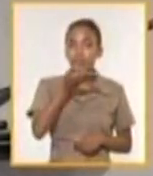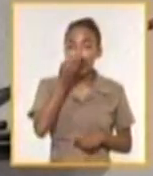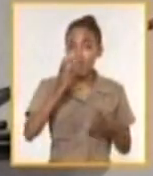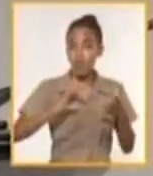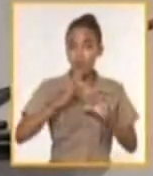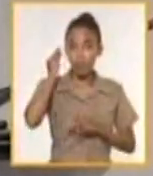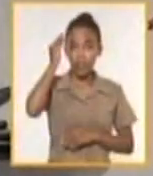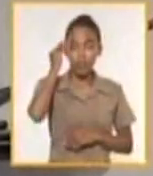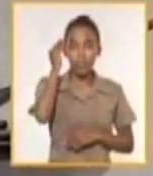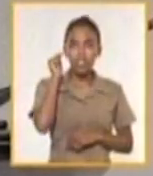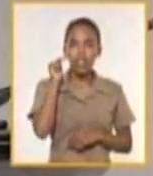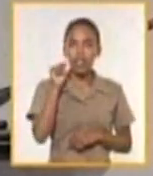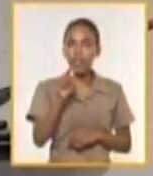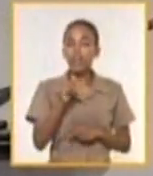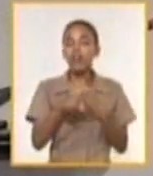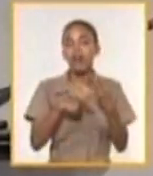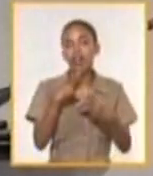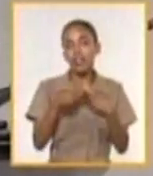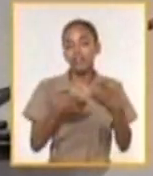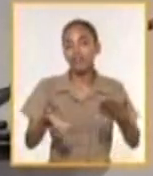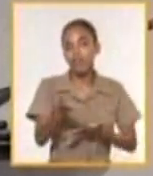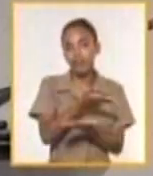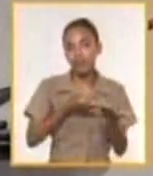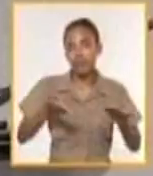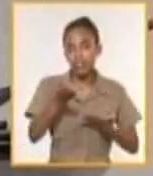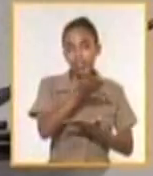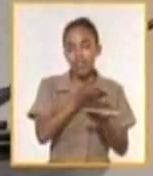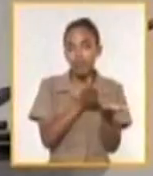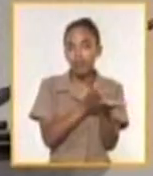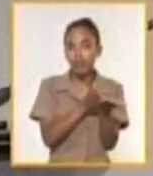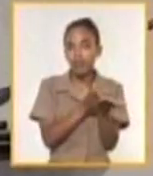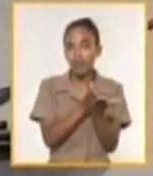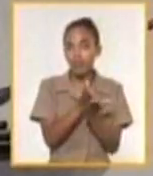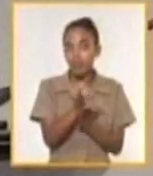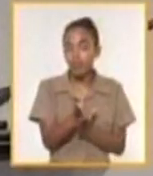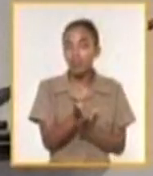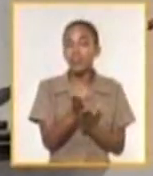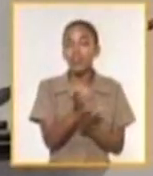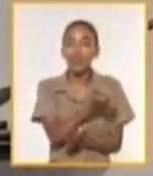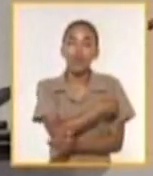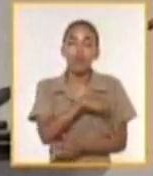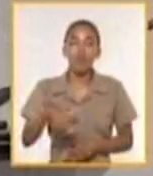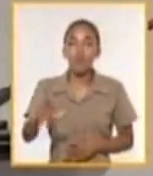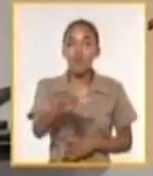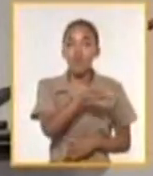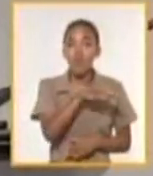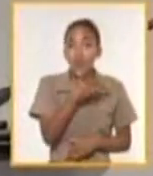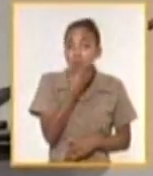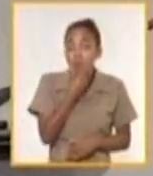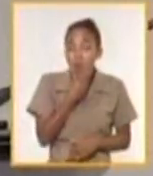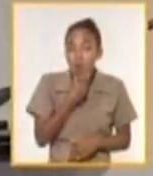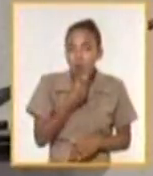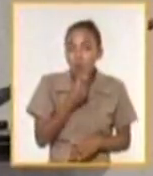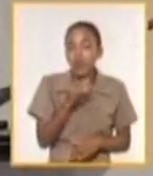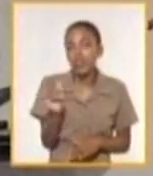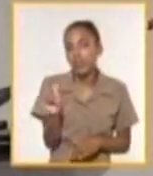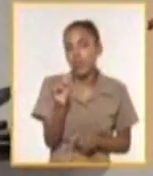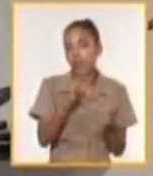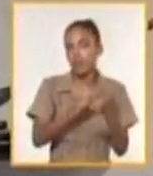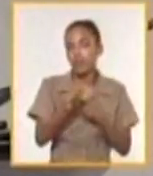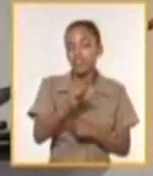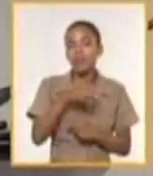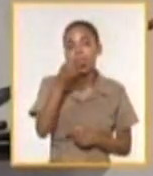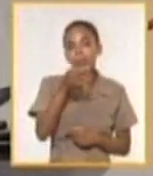no solo la hizo en el intercambio permanente con nuestro pueblo y con las más jóvenes generaciones sobre todo, que de eso también